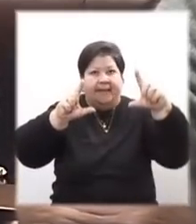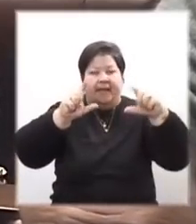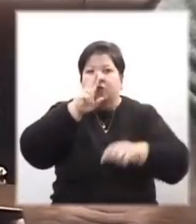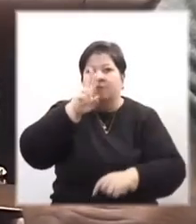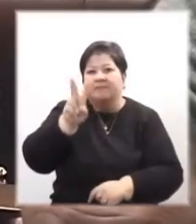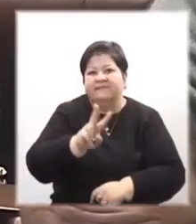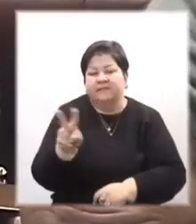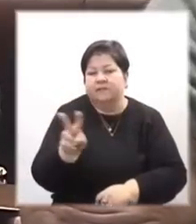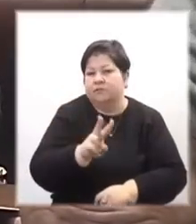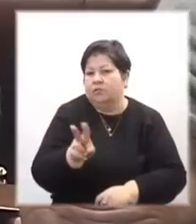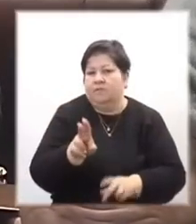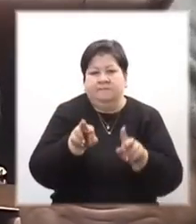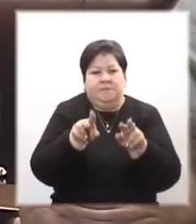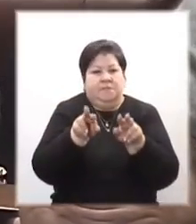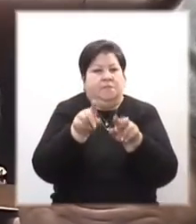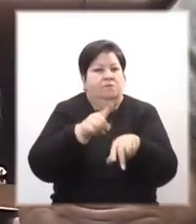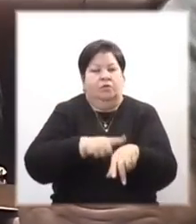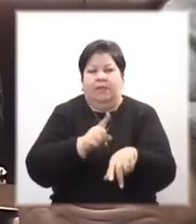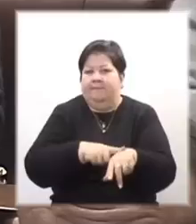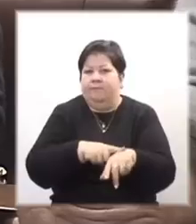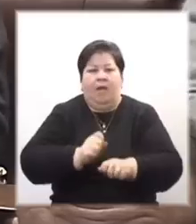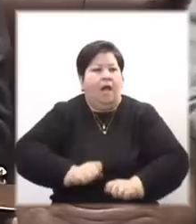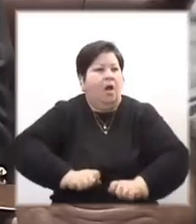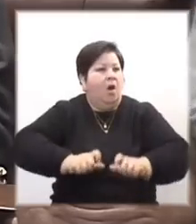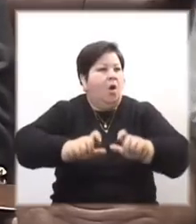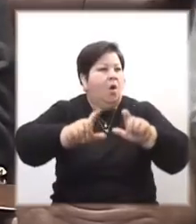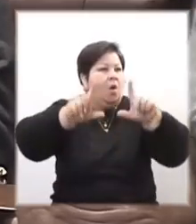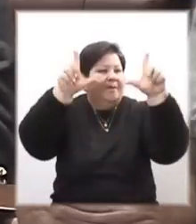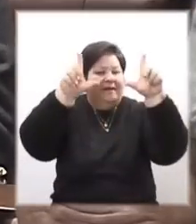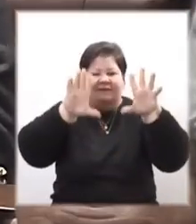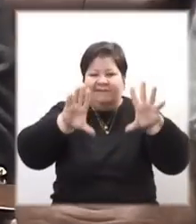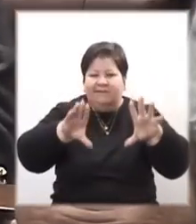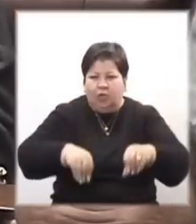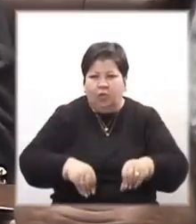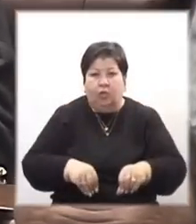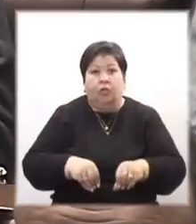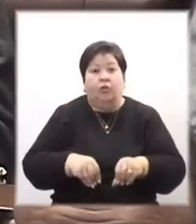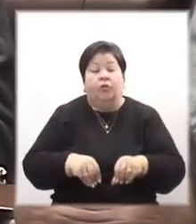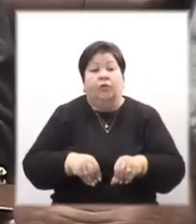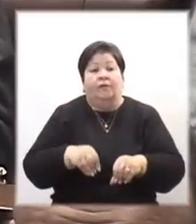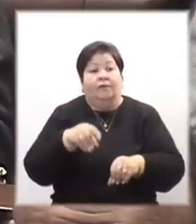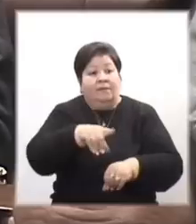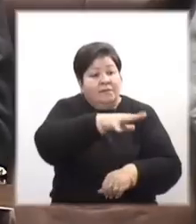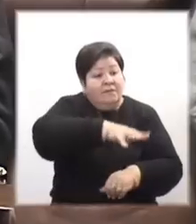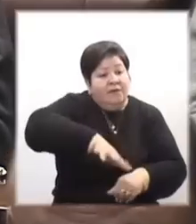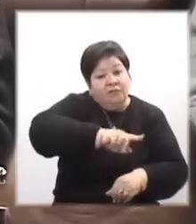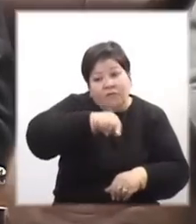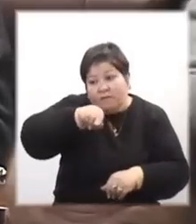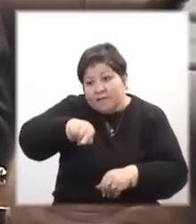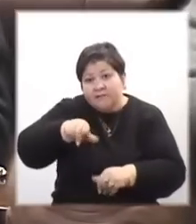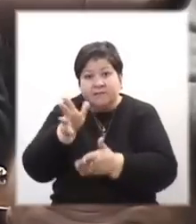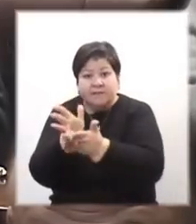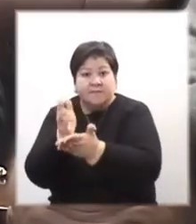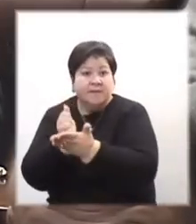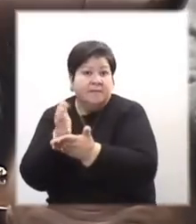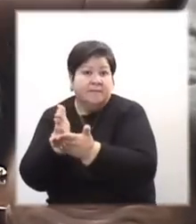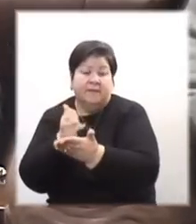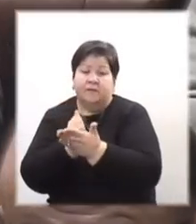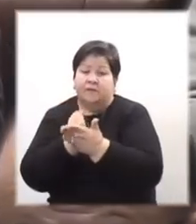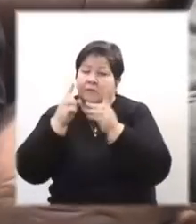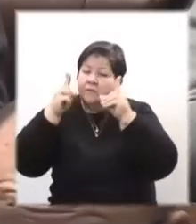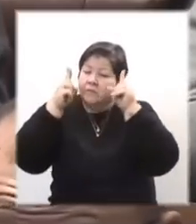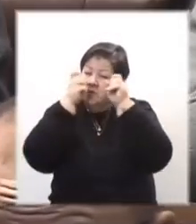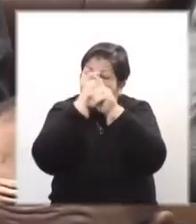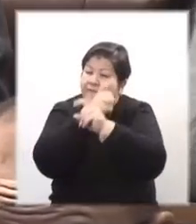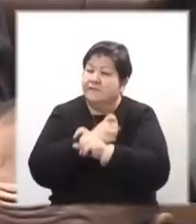un solo delito, aumentó todo. Y a ese barrio o a ese departamento es muy difícil sostener